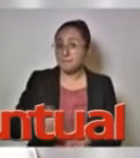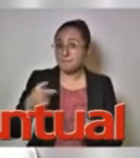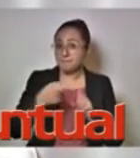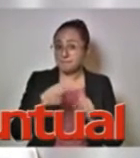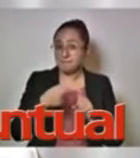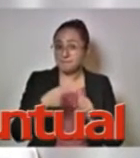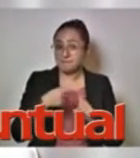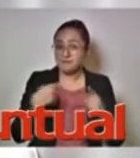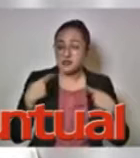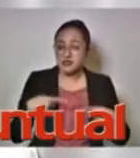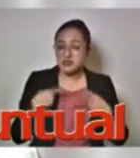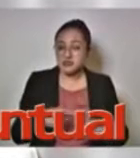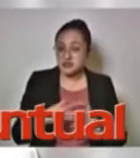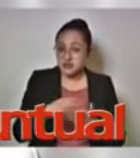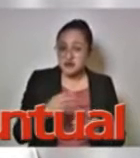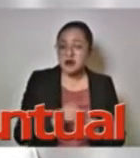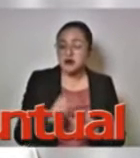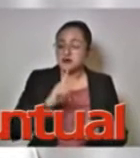caso